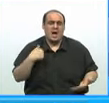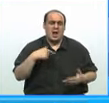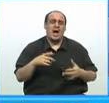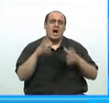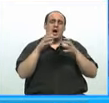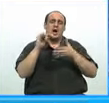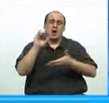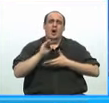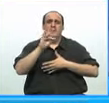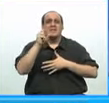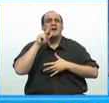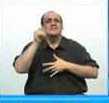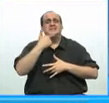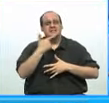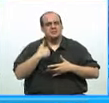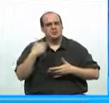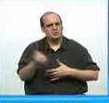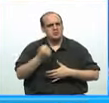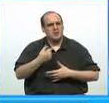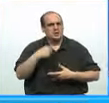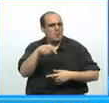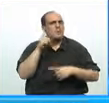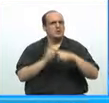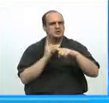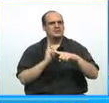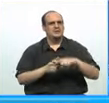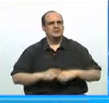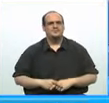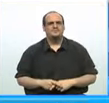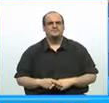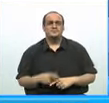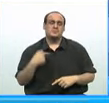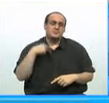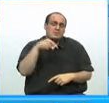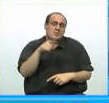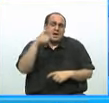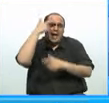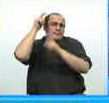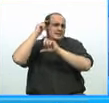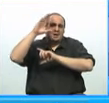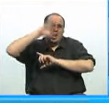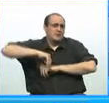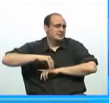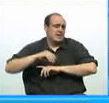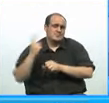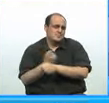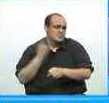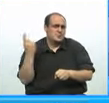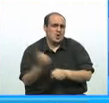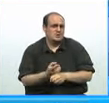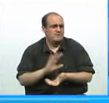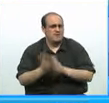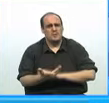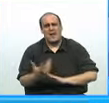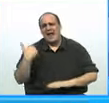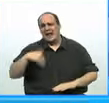Copa Davis, así que eso es muy positivo. Bueno, por un lado fue una experiencia inolvidable, poder representar una